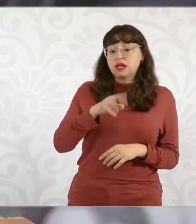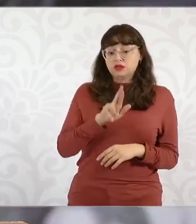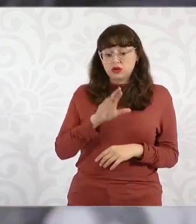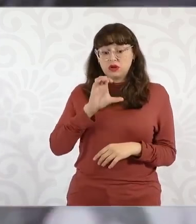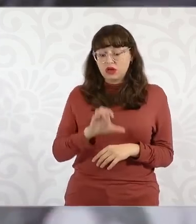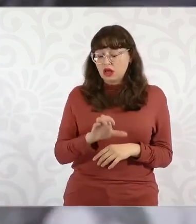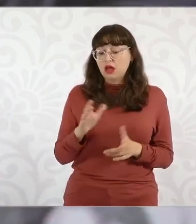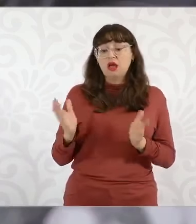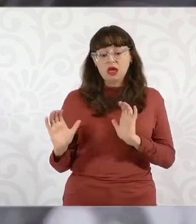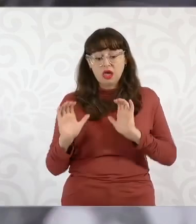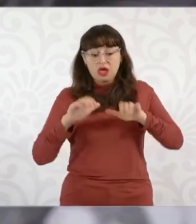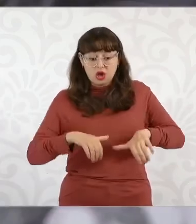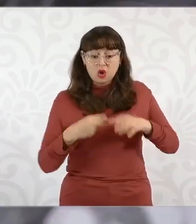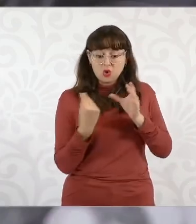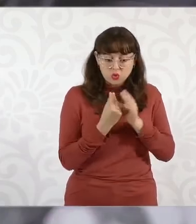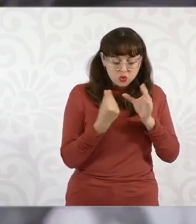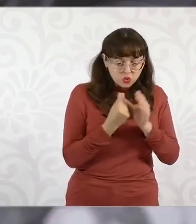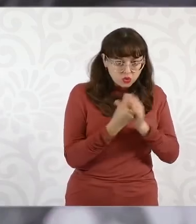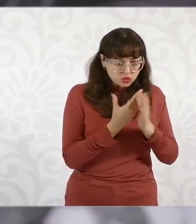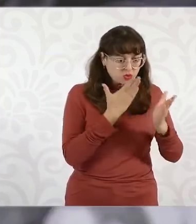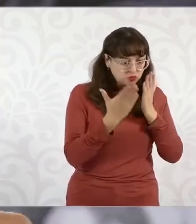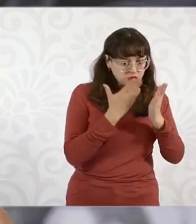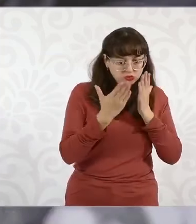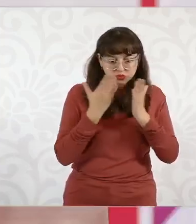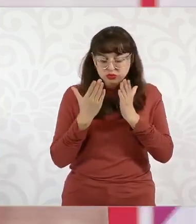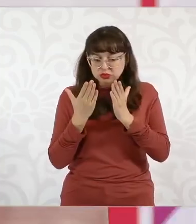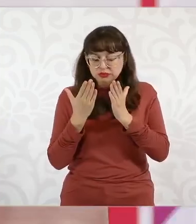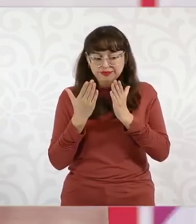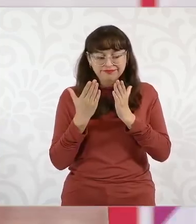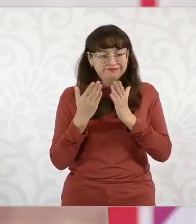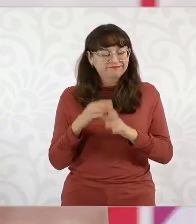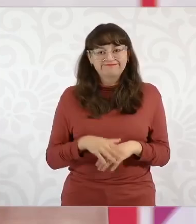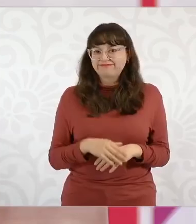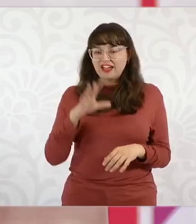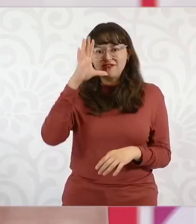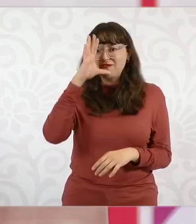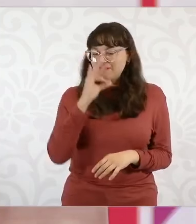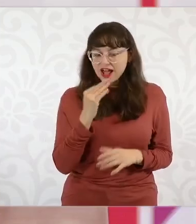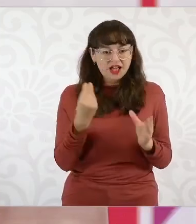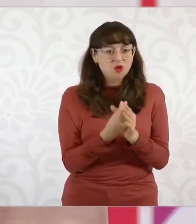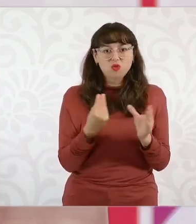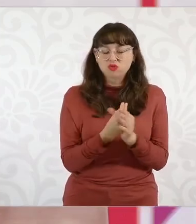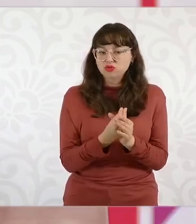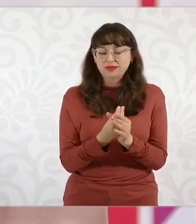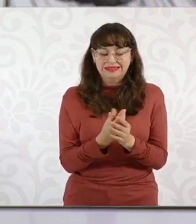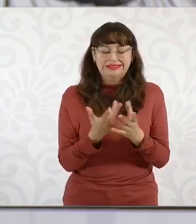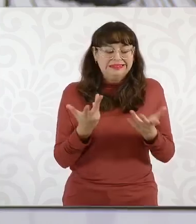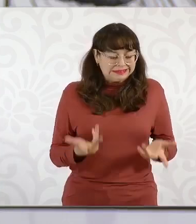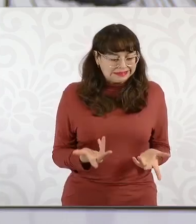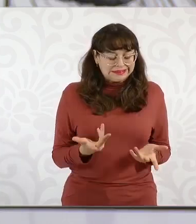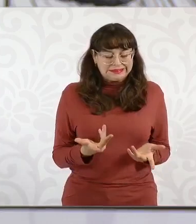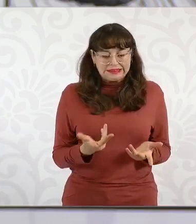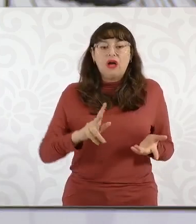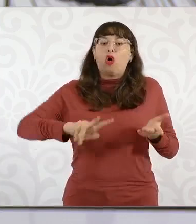Entras al propedéutico, no pasaste el propedéutico, lo puedes presentar cuantas veces quieras, porque el objetivo es que entres.